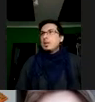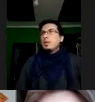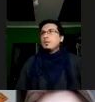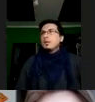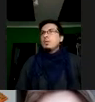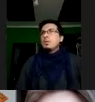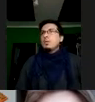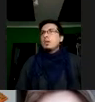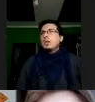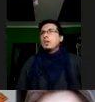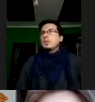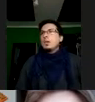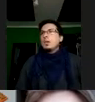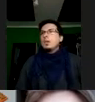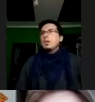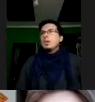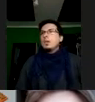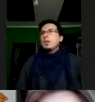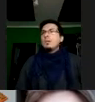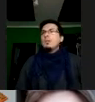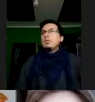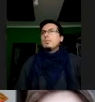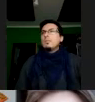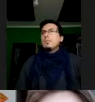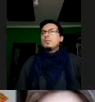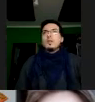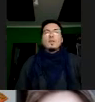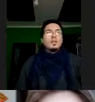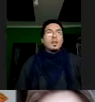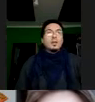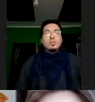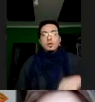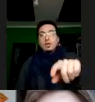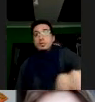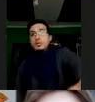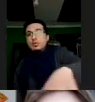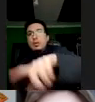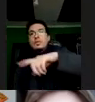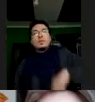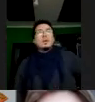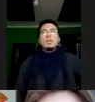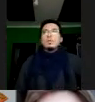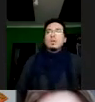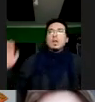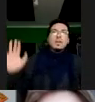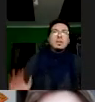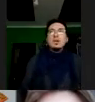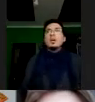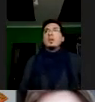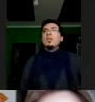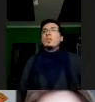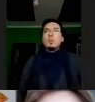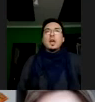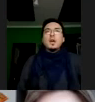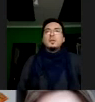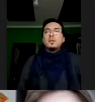la manito también, porque estoy viendo aquí quiénes los que están participando. Si usted levanta la manito, porque tiene una opción de levantar la manito, usted la levanta y